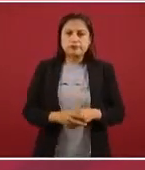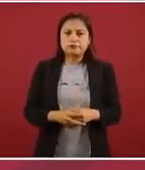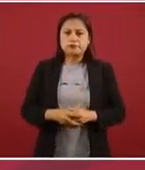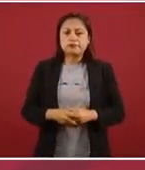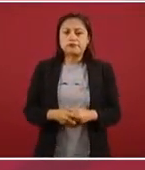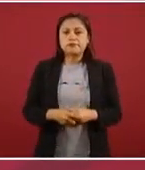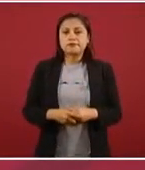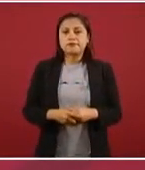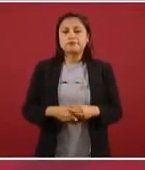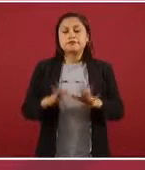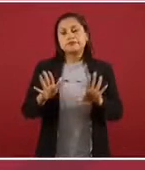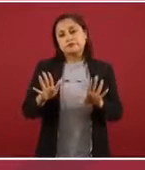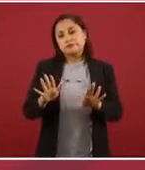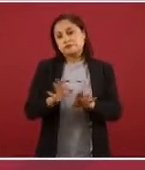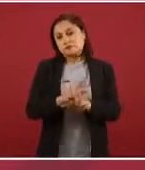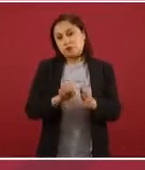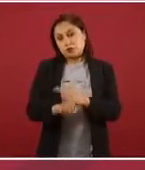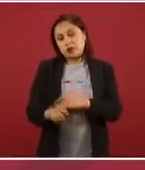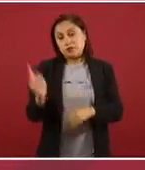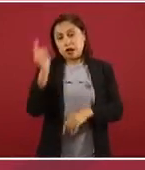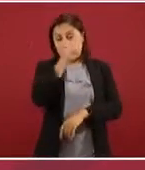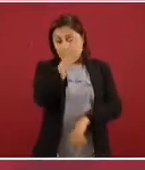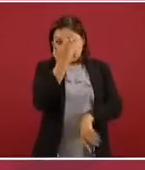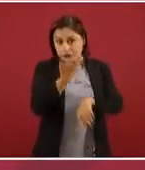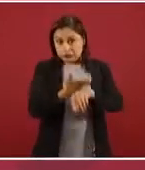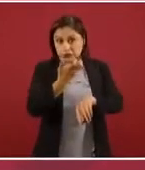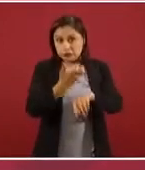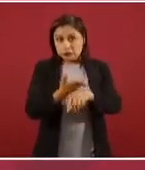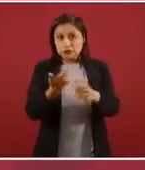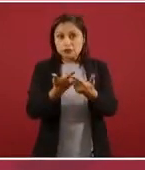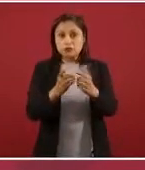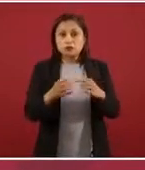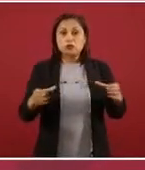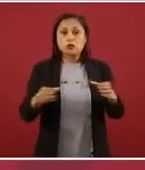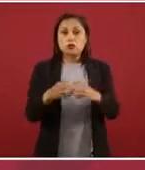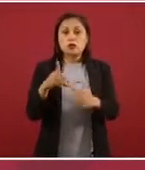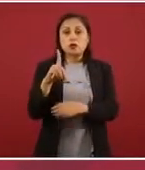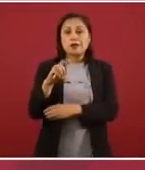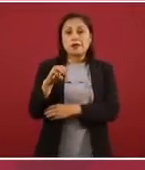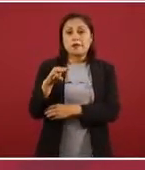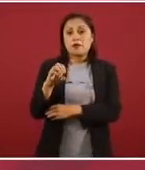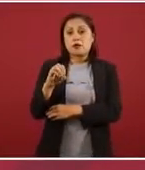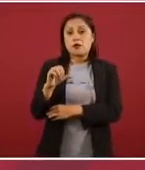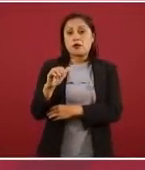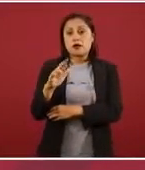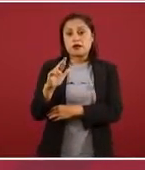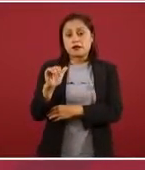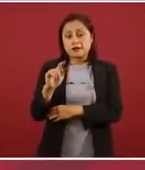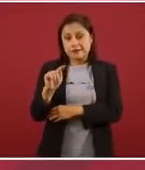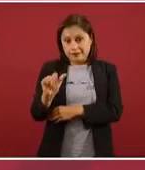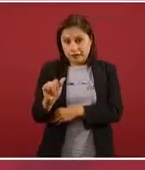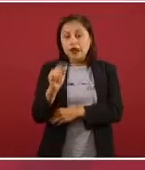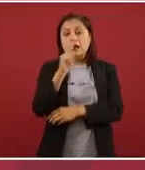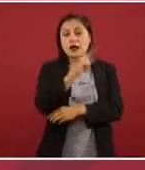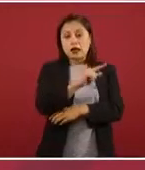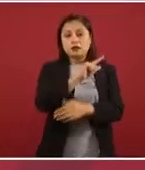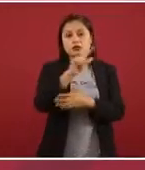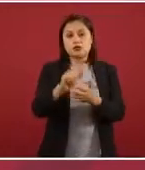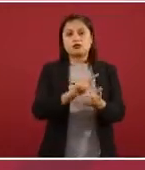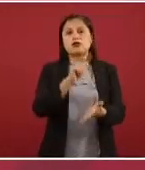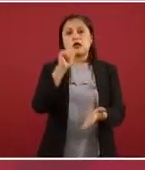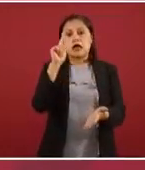Los del Partido Demócrata de Estados Unidos, a pesar de que se aprobó la ley,